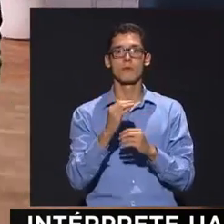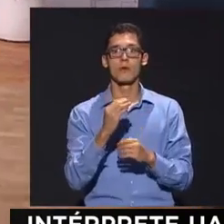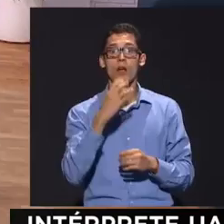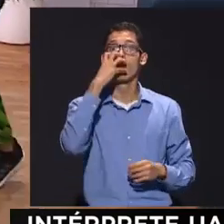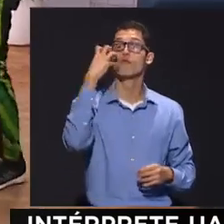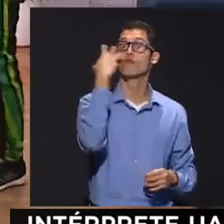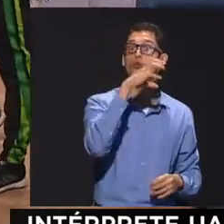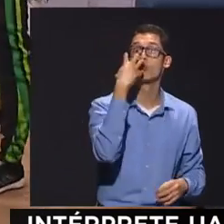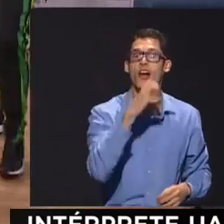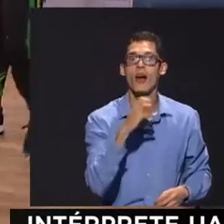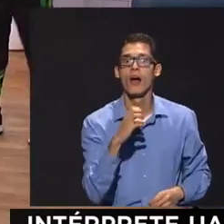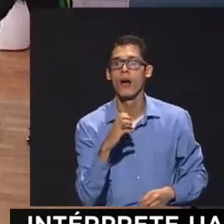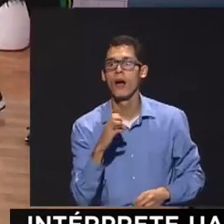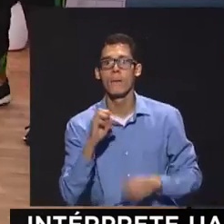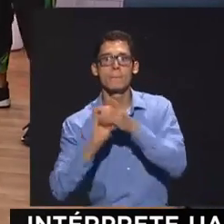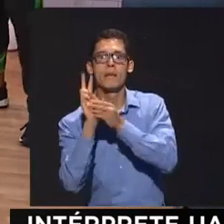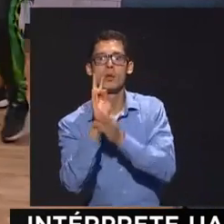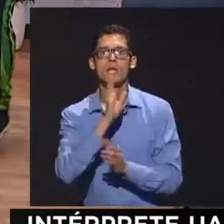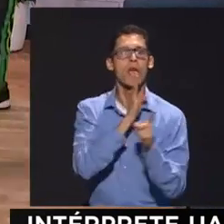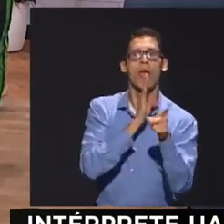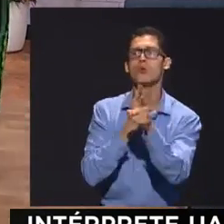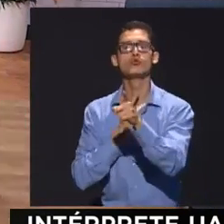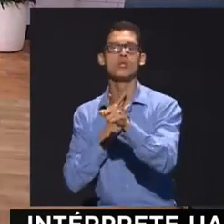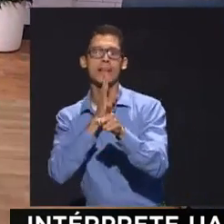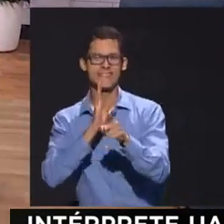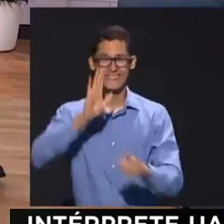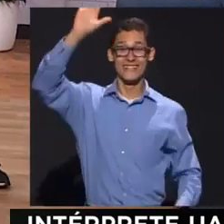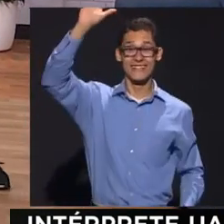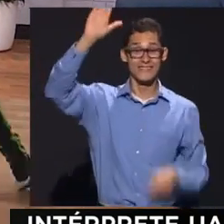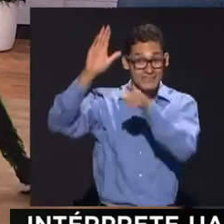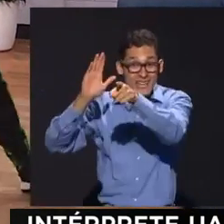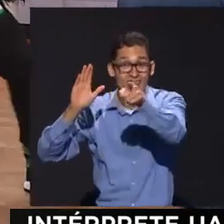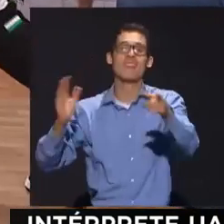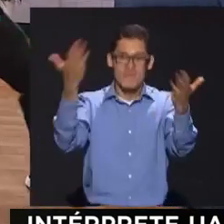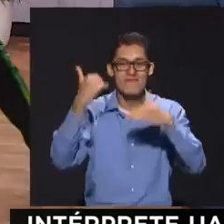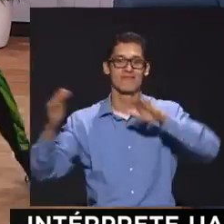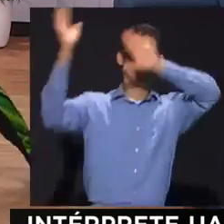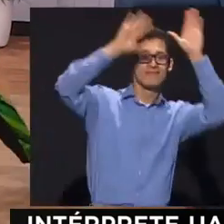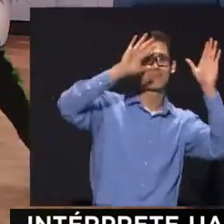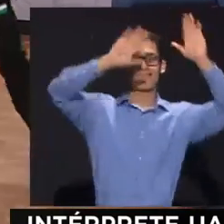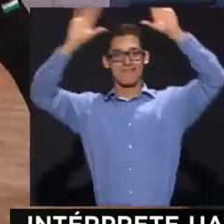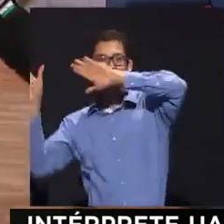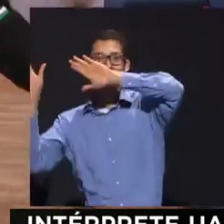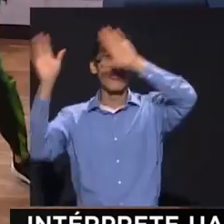a mí es la propia cantante y vamos con hombres arriba